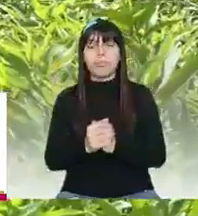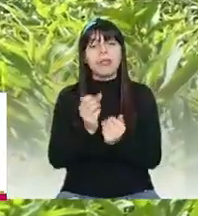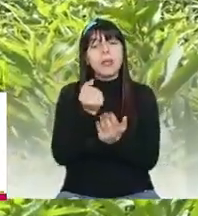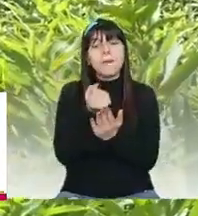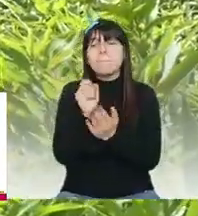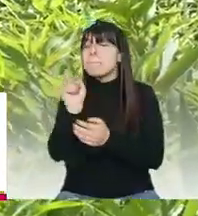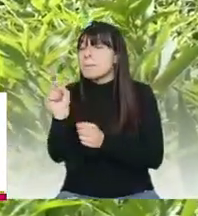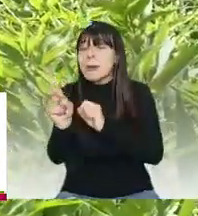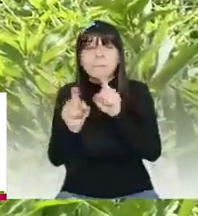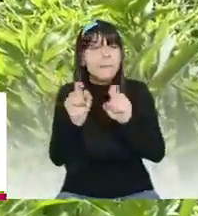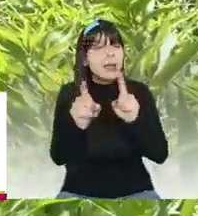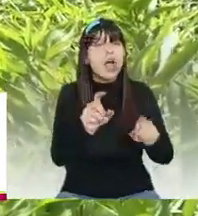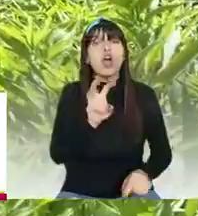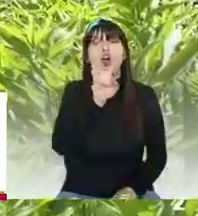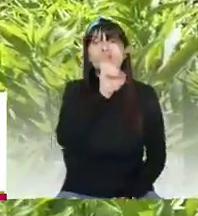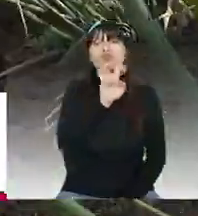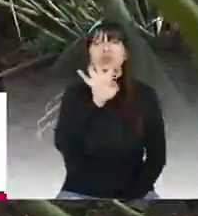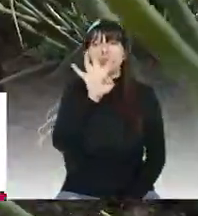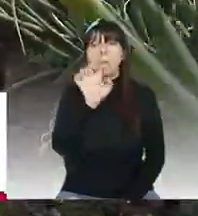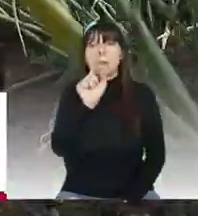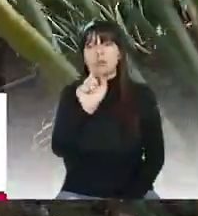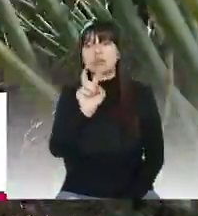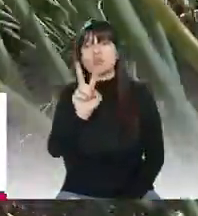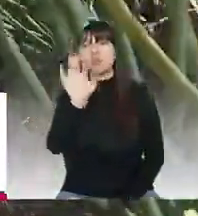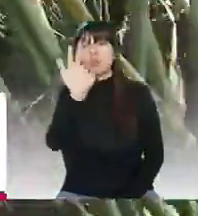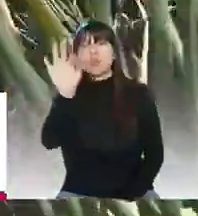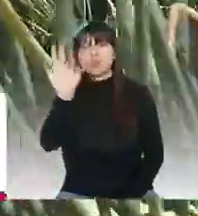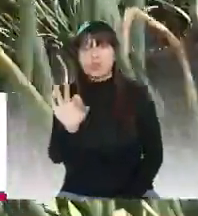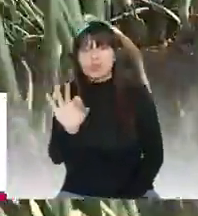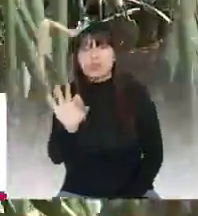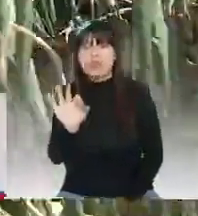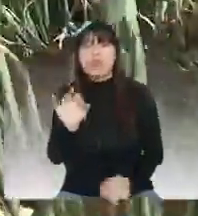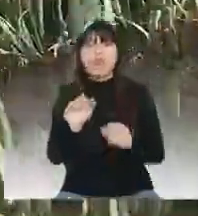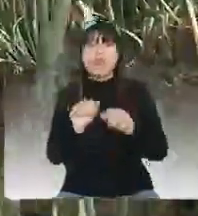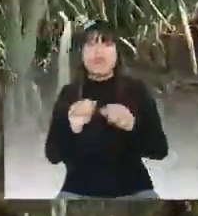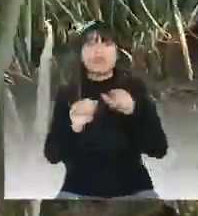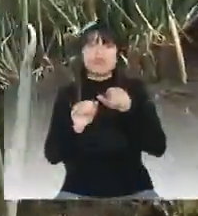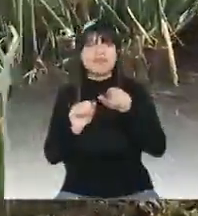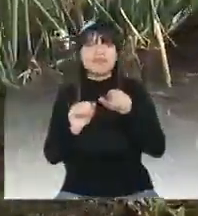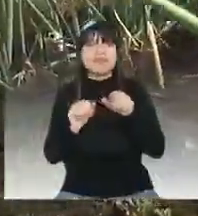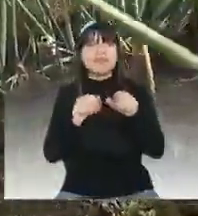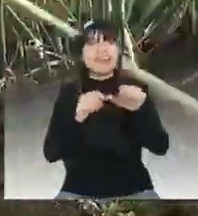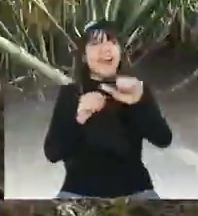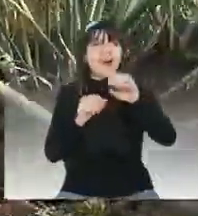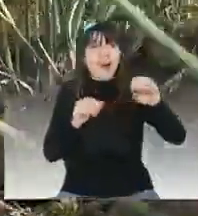89.2% fueron hombres y el 10.8% mujeres.